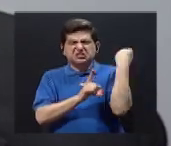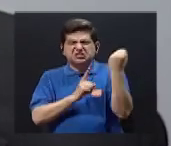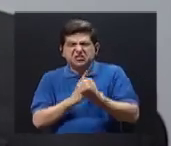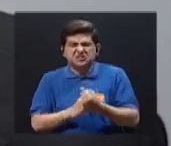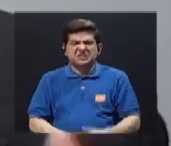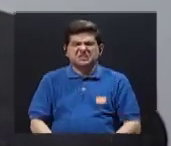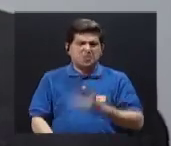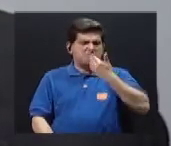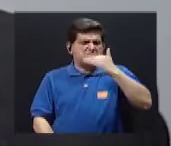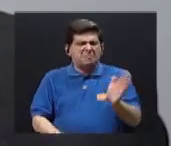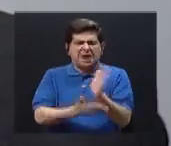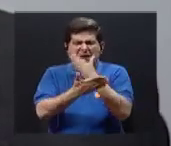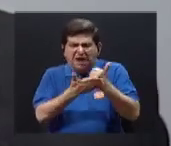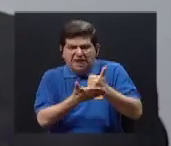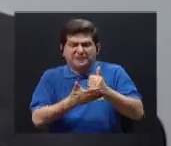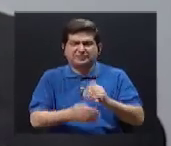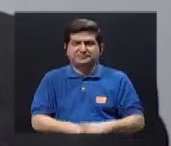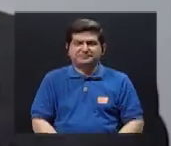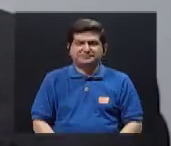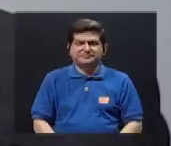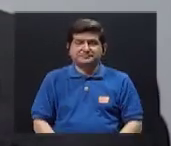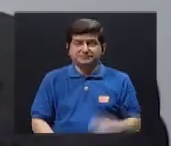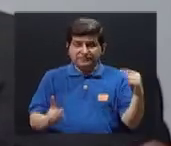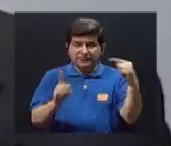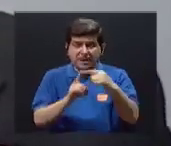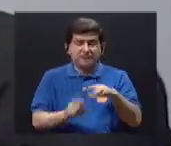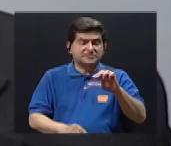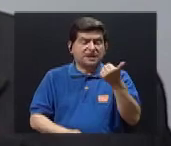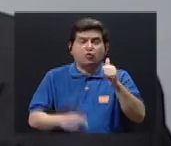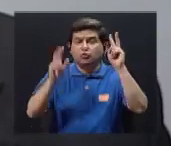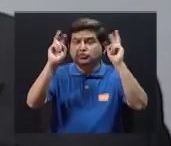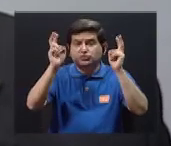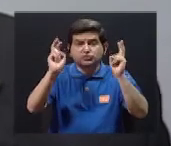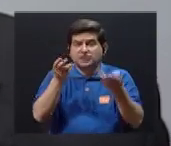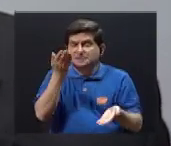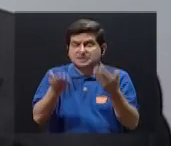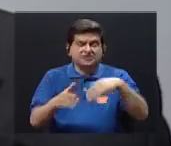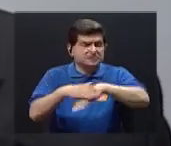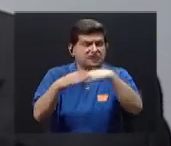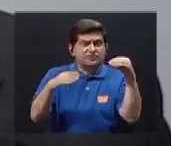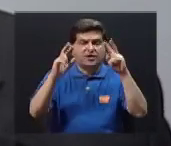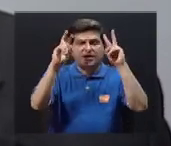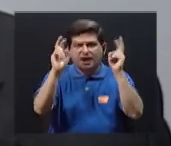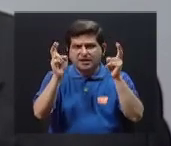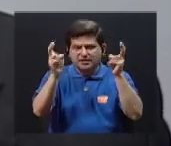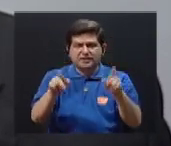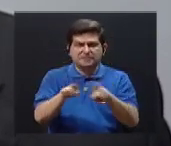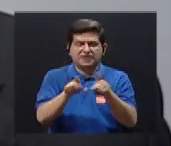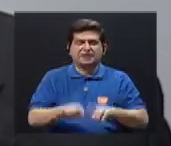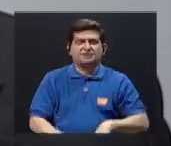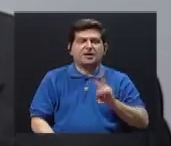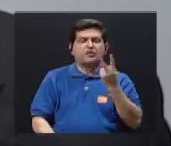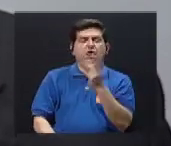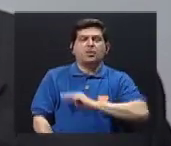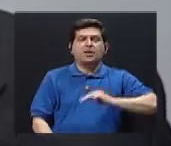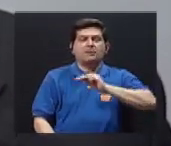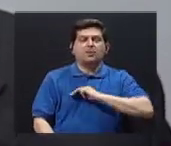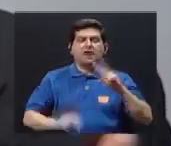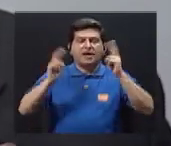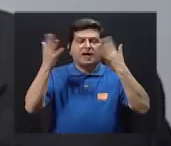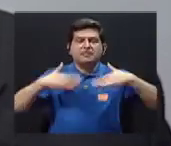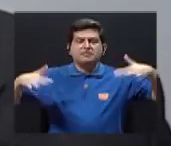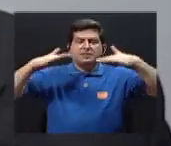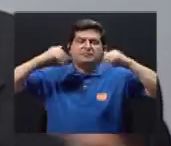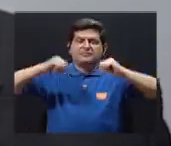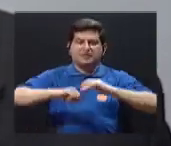tal situación, qué mal tal cosa, ¿verdad? E incluso se nos quedaron otros temas por fuera, como el tema de la doble moral en